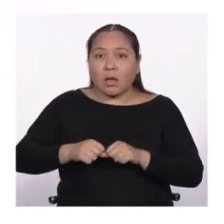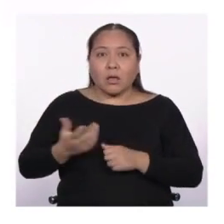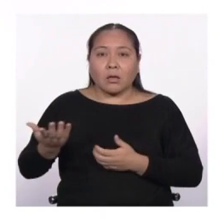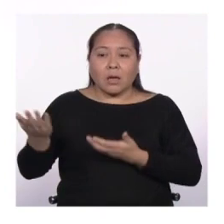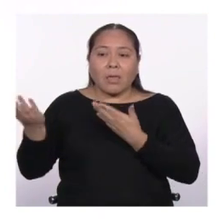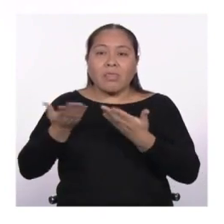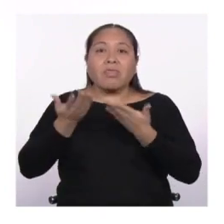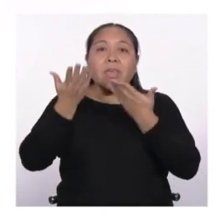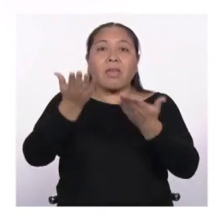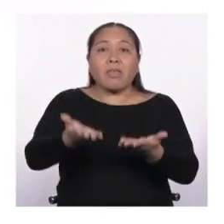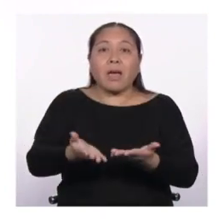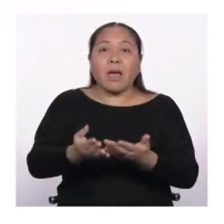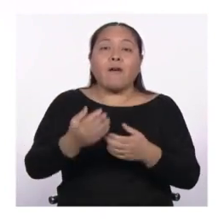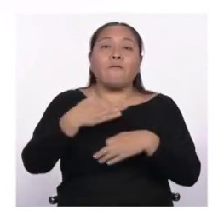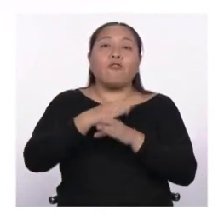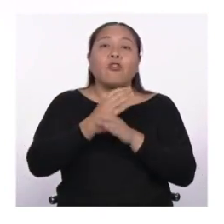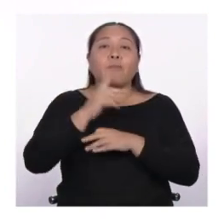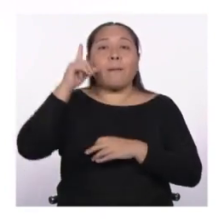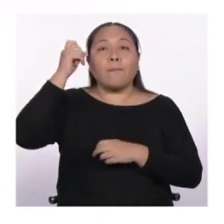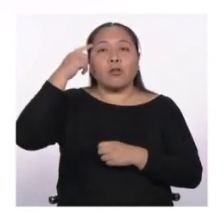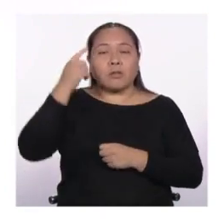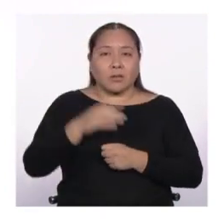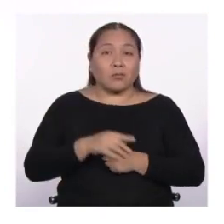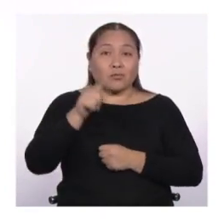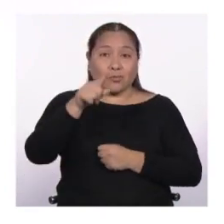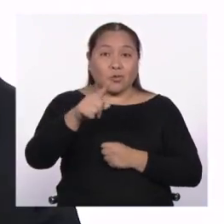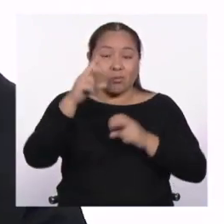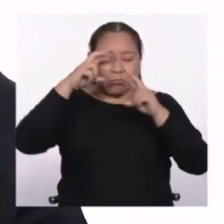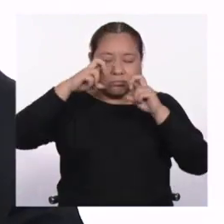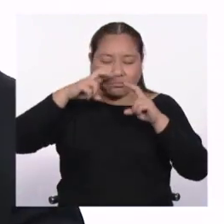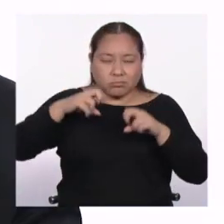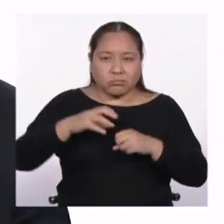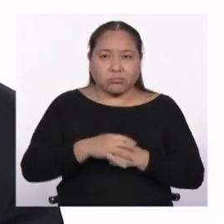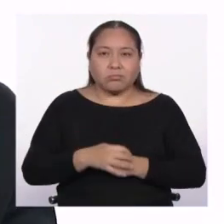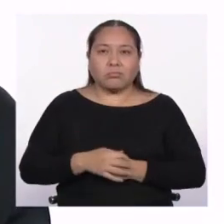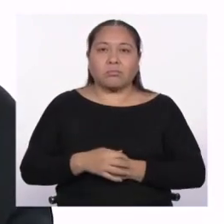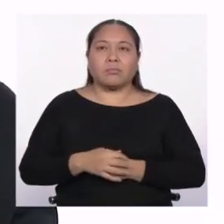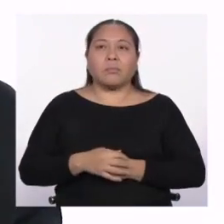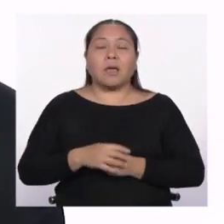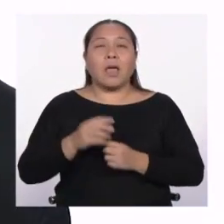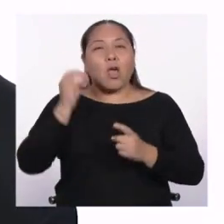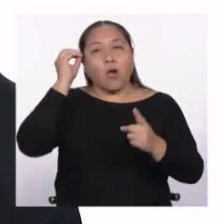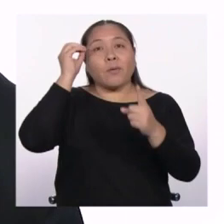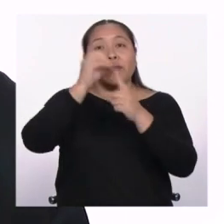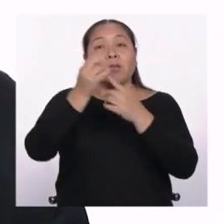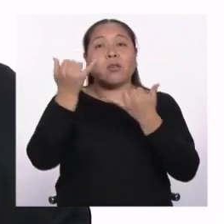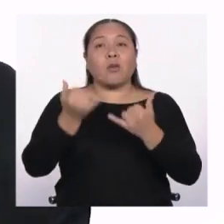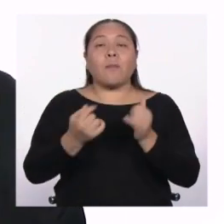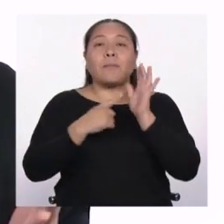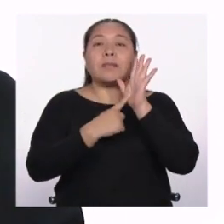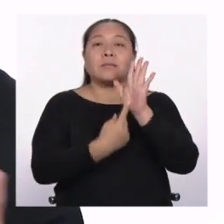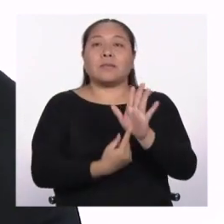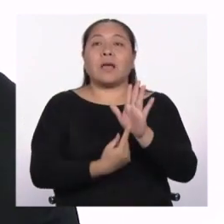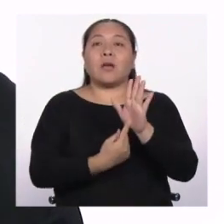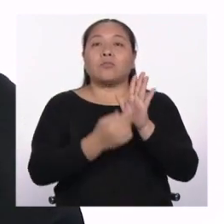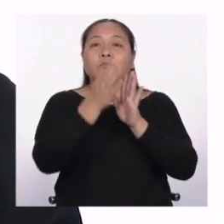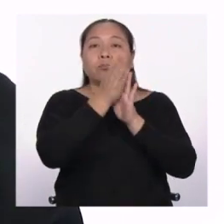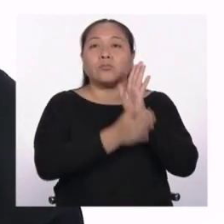político. Y ahora ustedes deberán hacer ese análisis. El reto de hoy será presentar